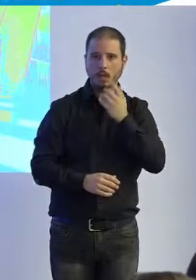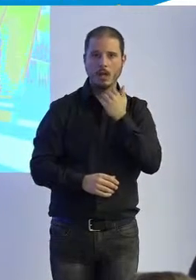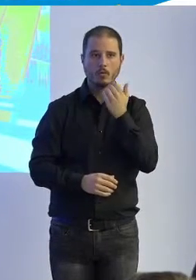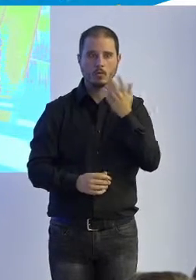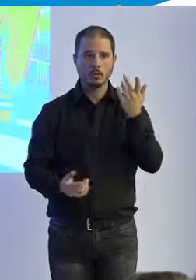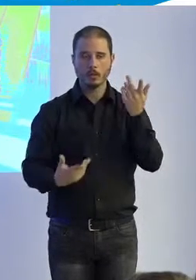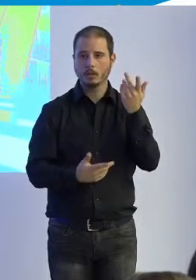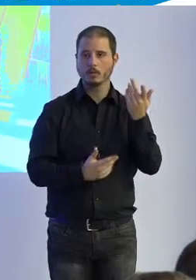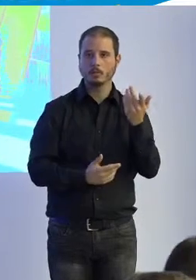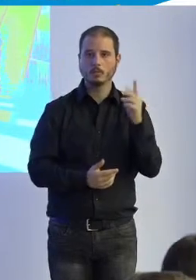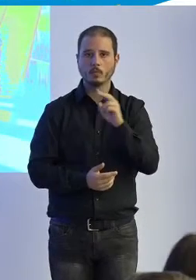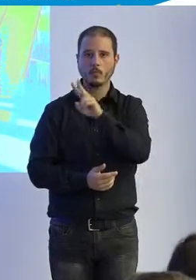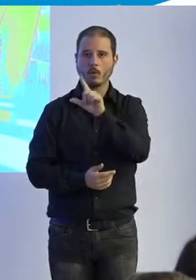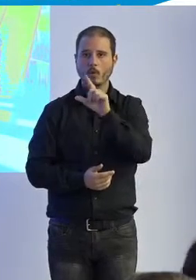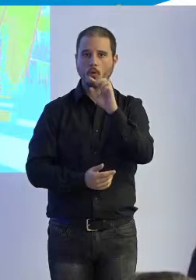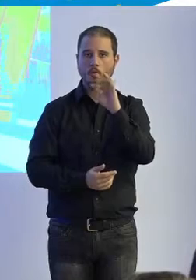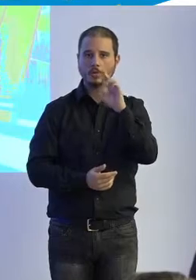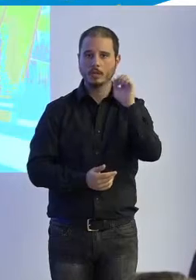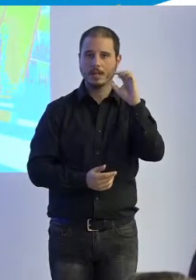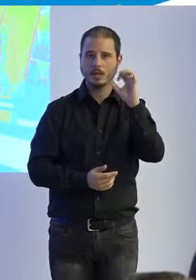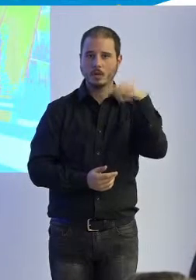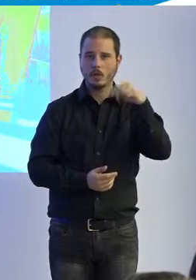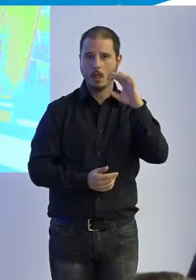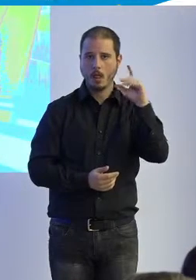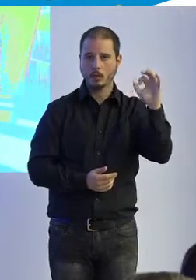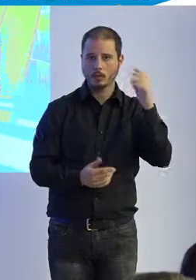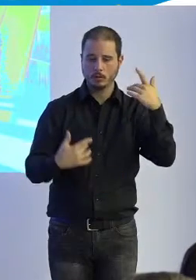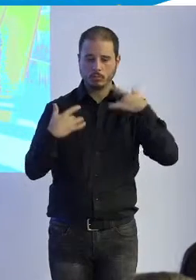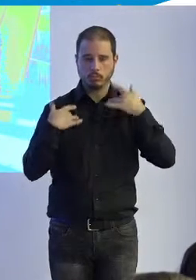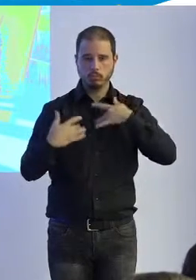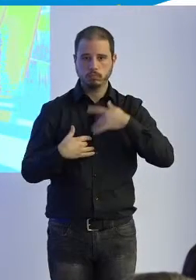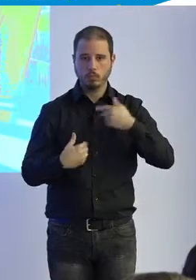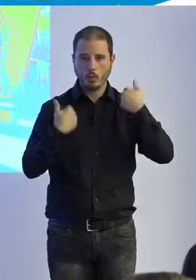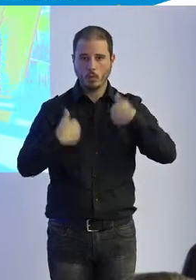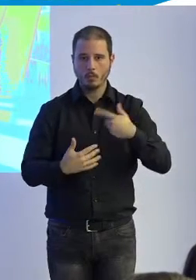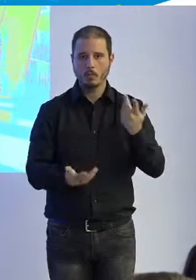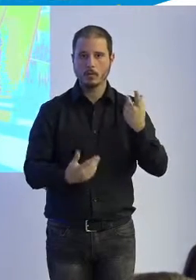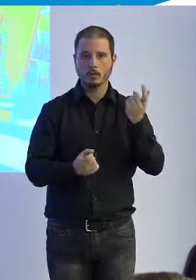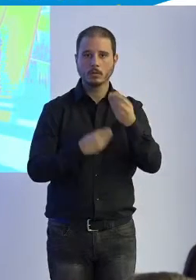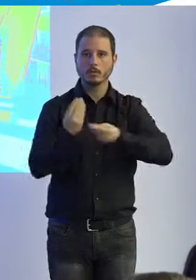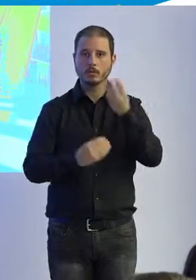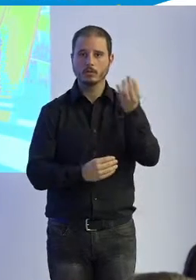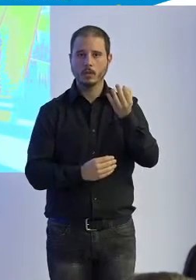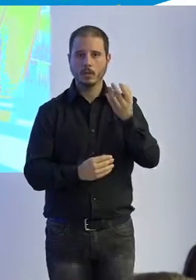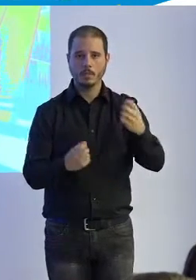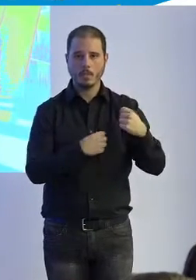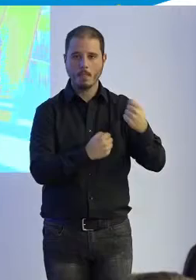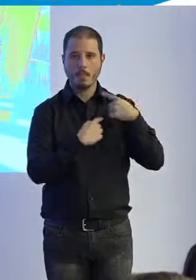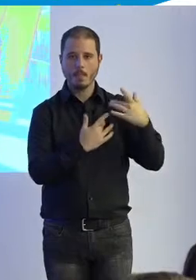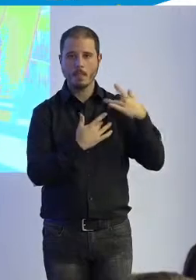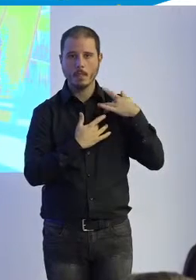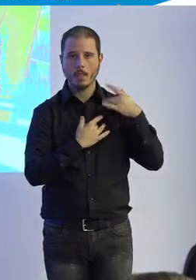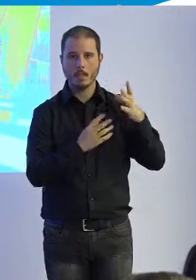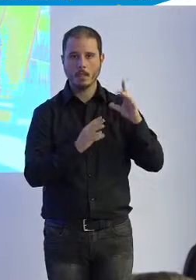muy curioso, que tiene distintos dispositivos por el cuerpo. Entonces vas a poder realmente sentir distintas sensaciones y al